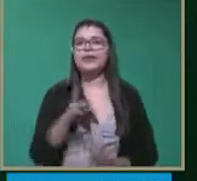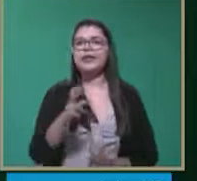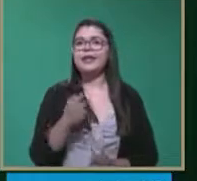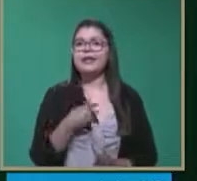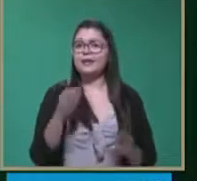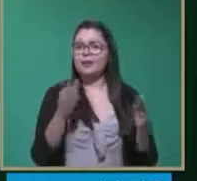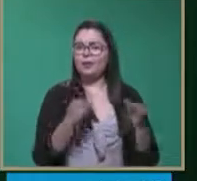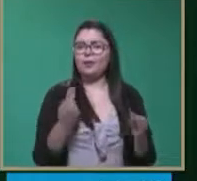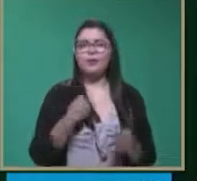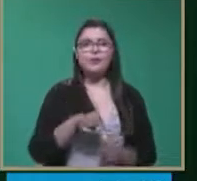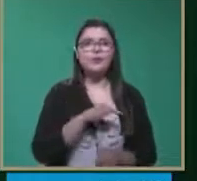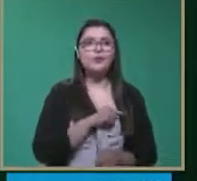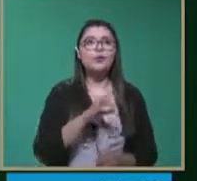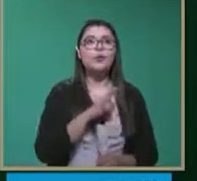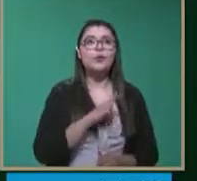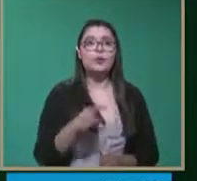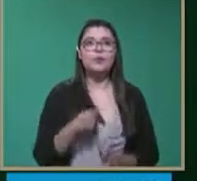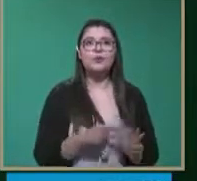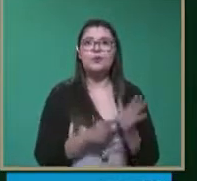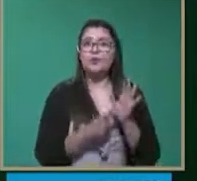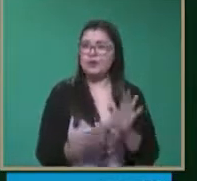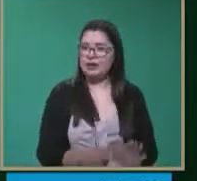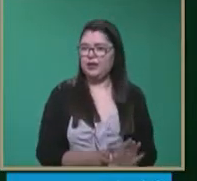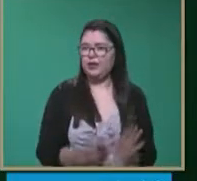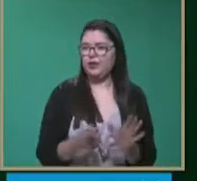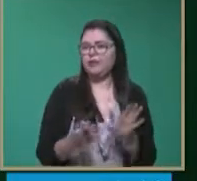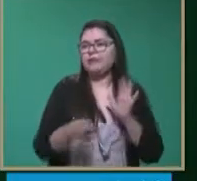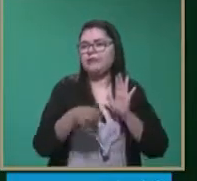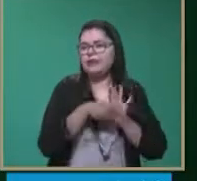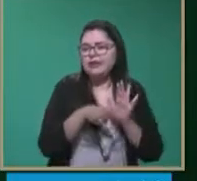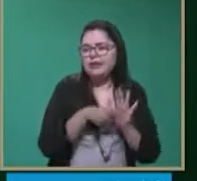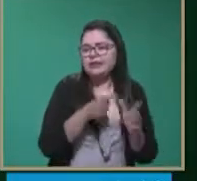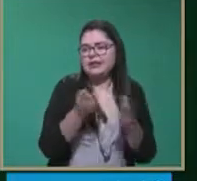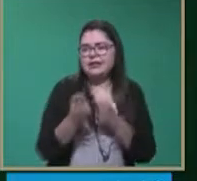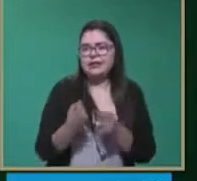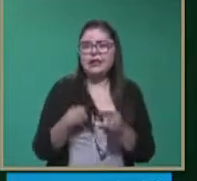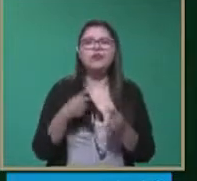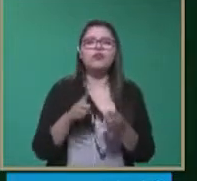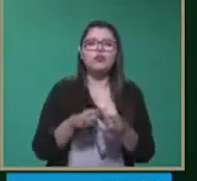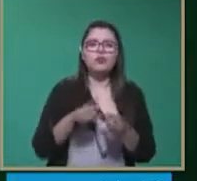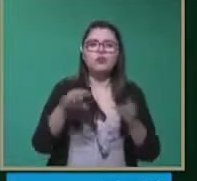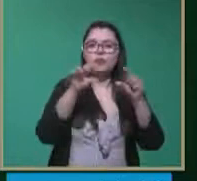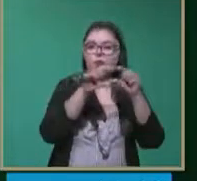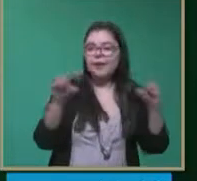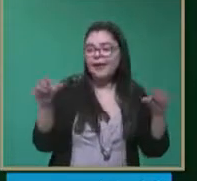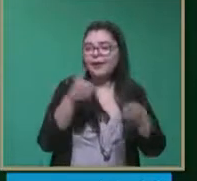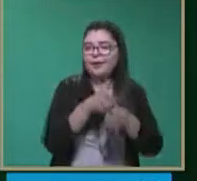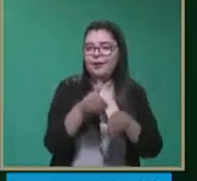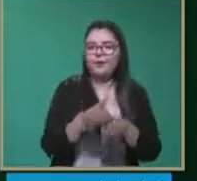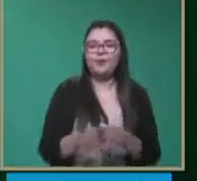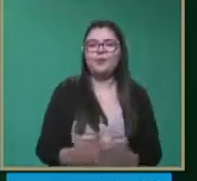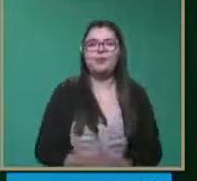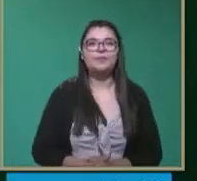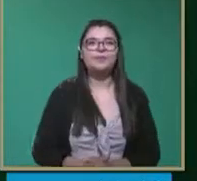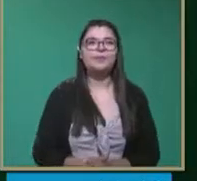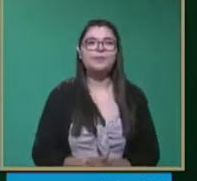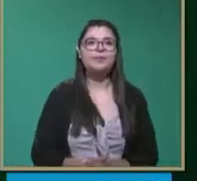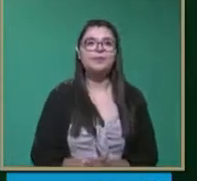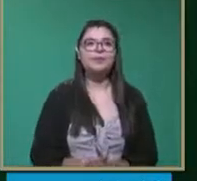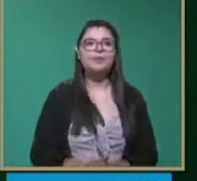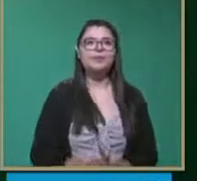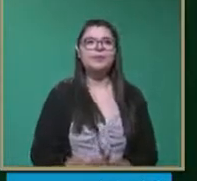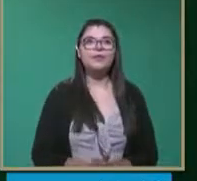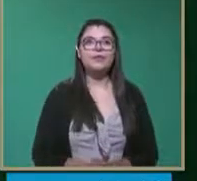o representando las restas en la recta numérica. Ahora vamos a representar